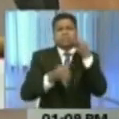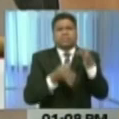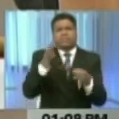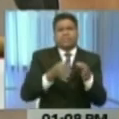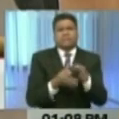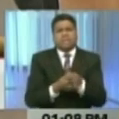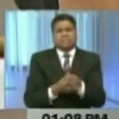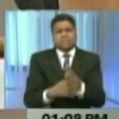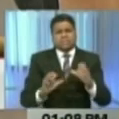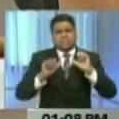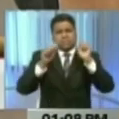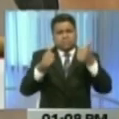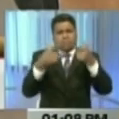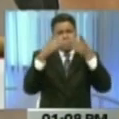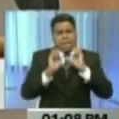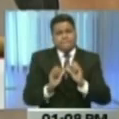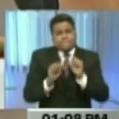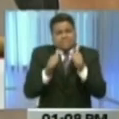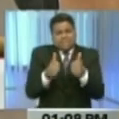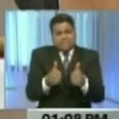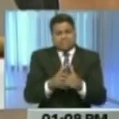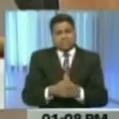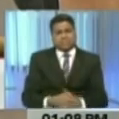de comenzar.